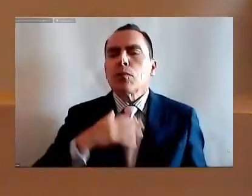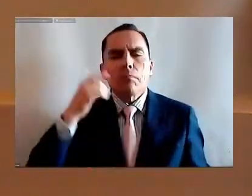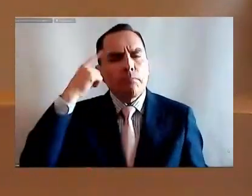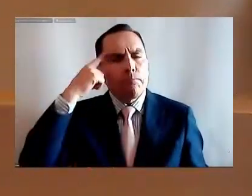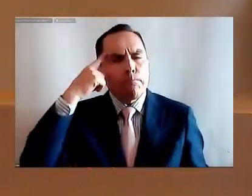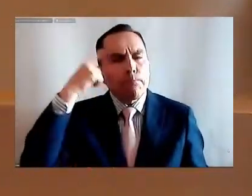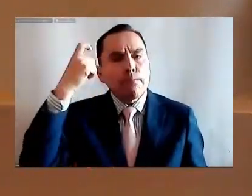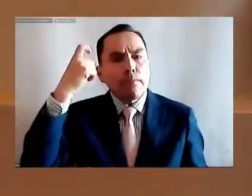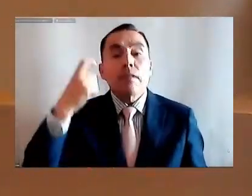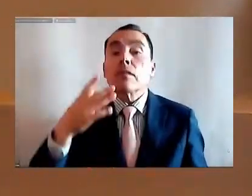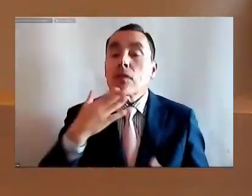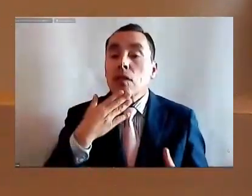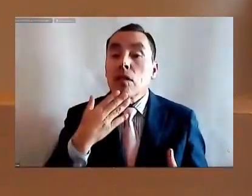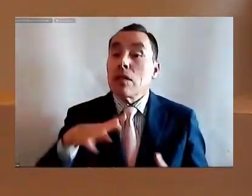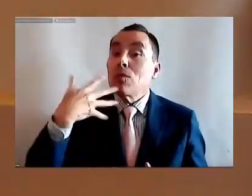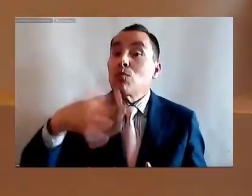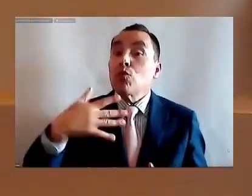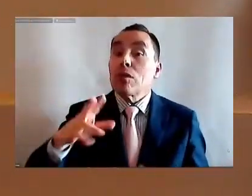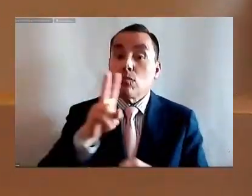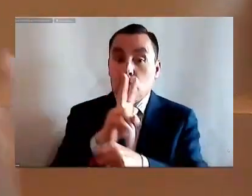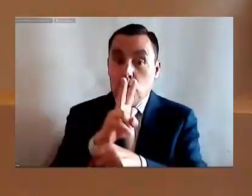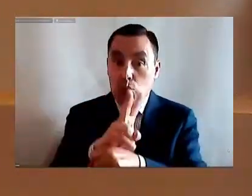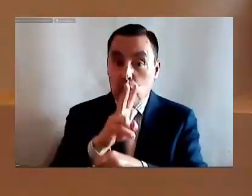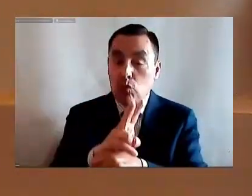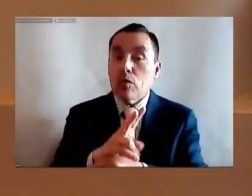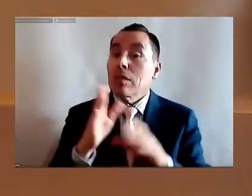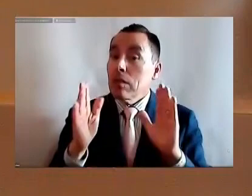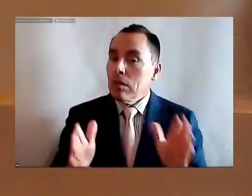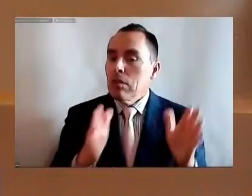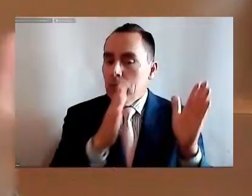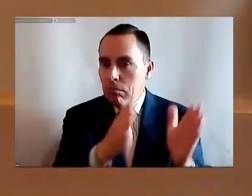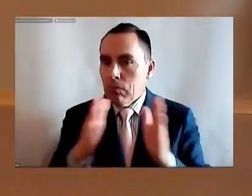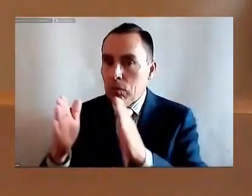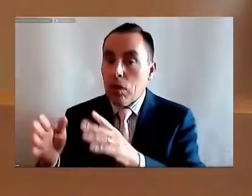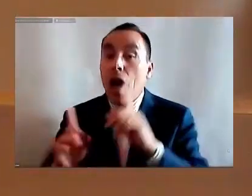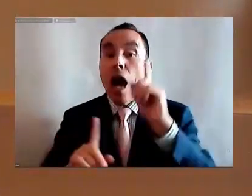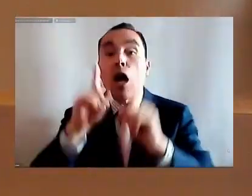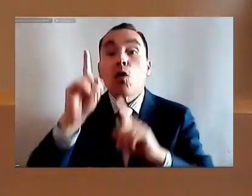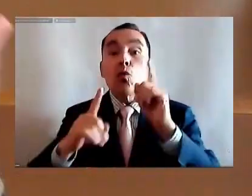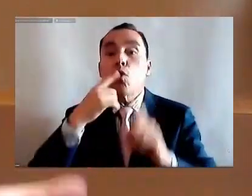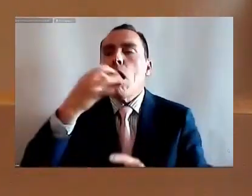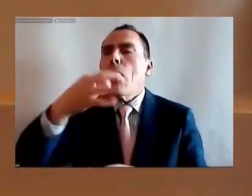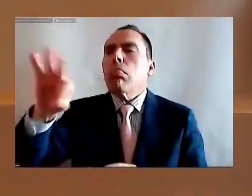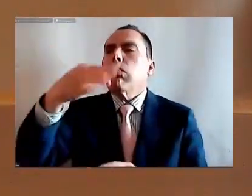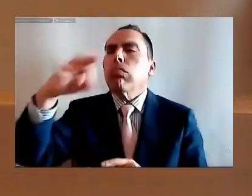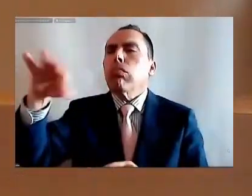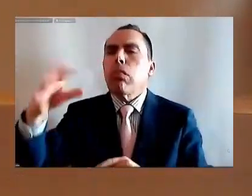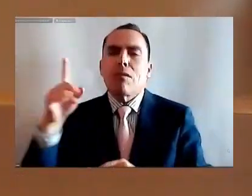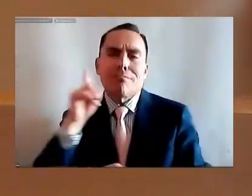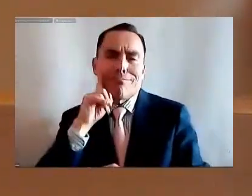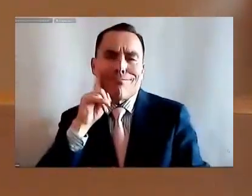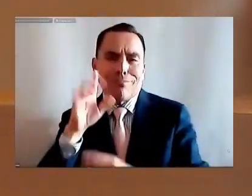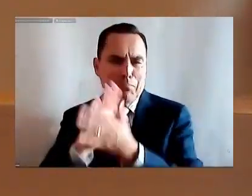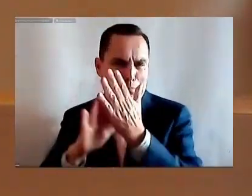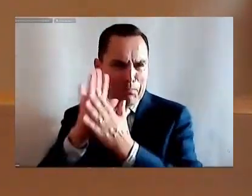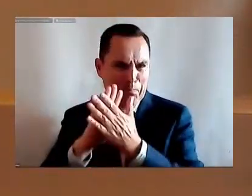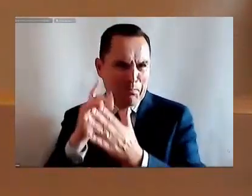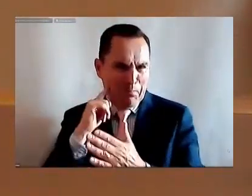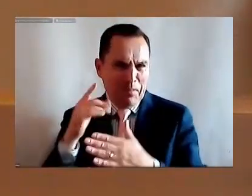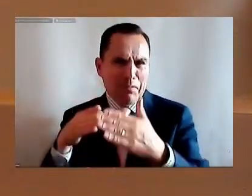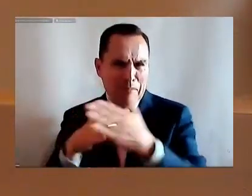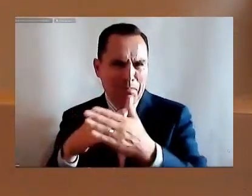tenemos que hacer los académicos es tratar de ir derribando las narrativas, las visiones. Así como decían en el panel